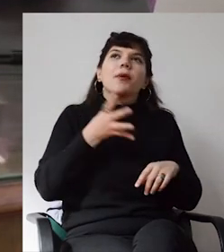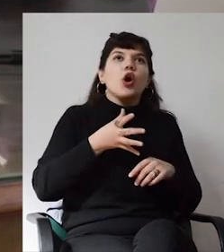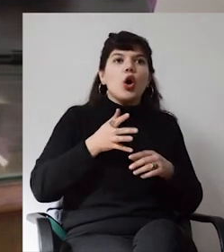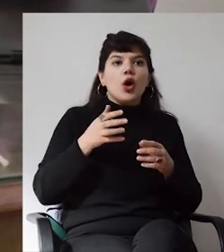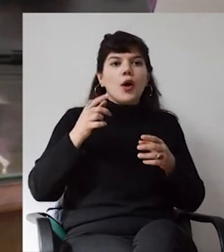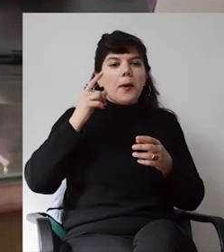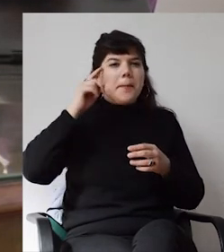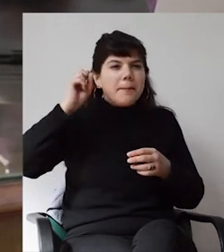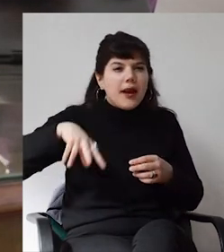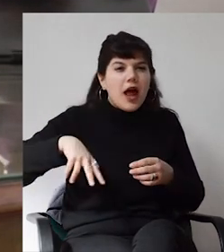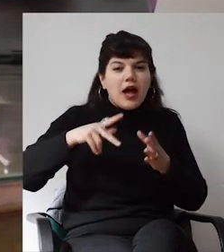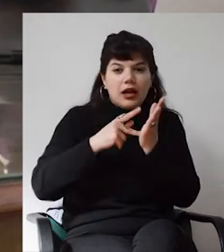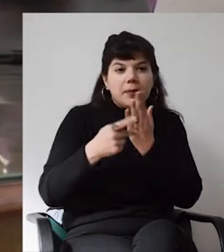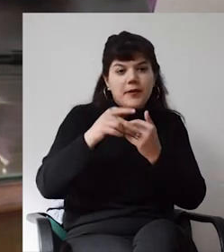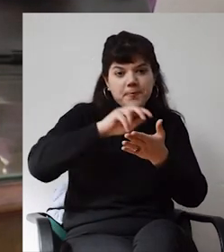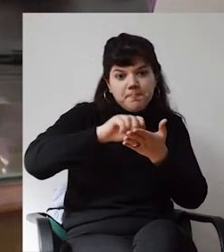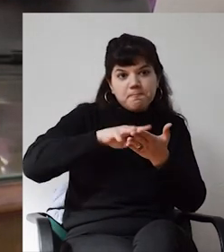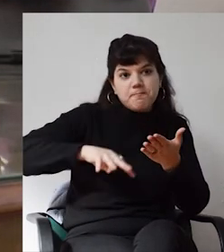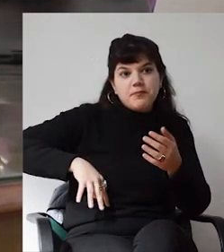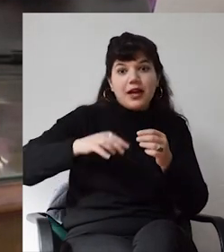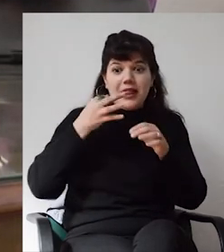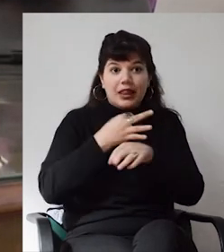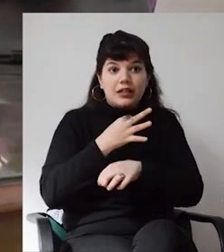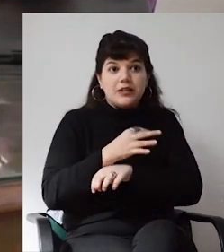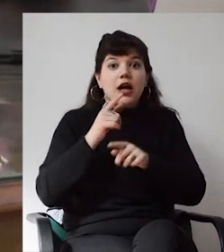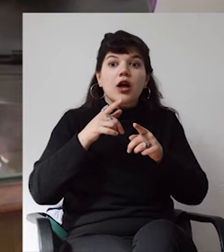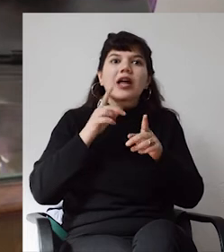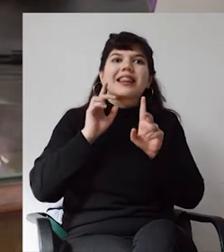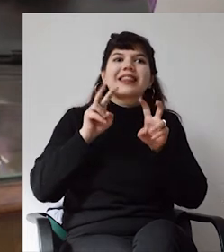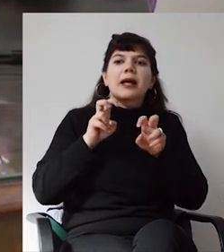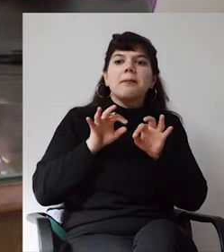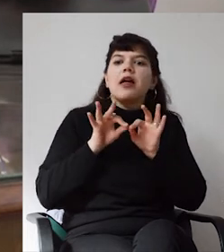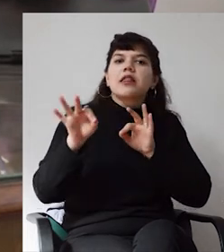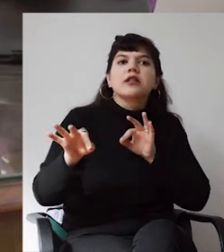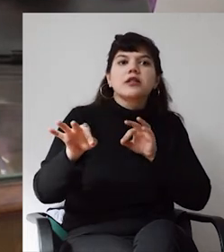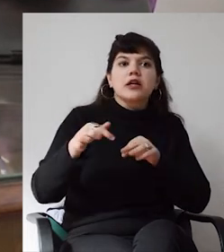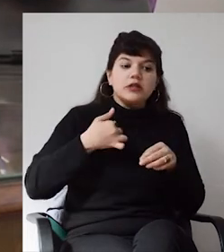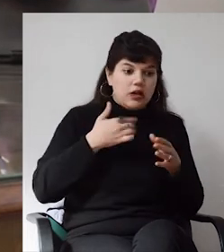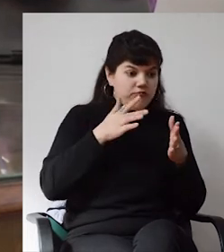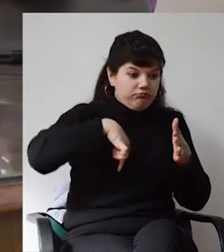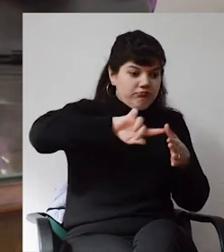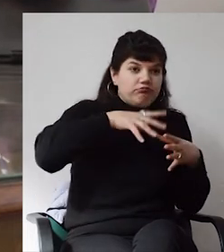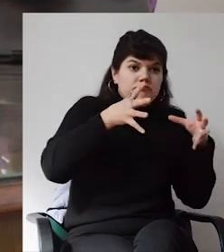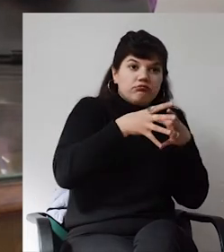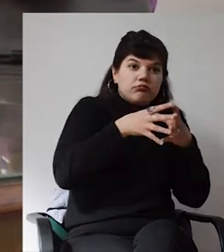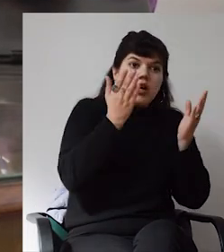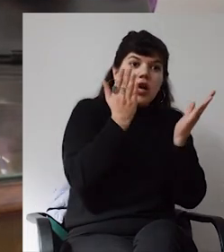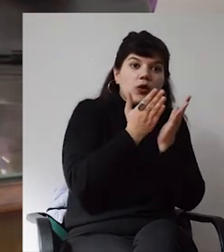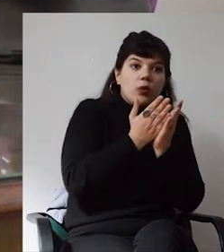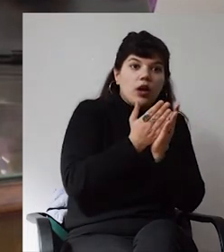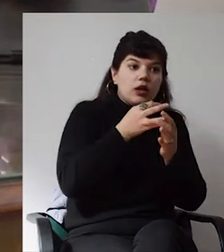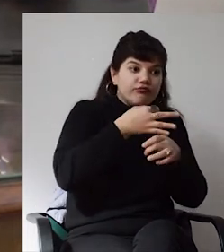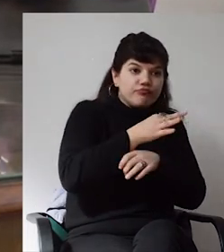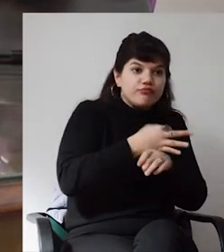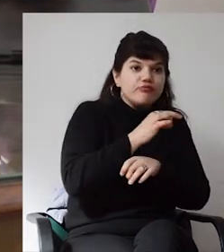nuestras mejores planificaciones de enseñanza son aquellas en que la distancia entre el ámbito de enseñanza, la